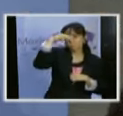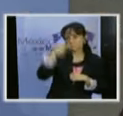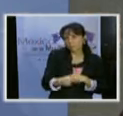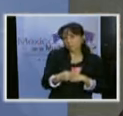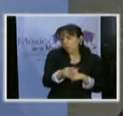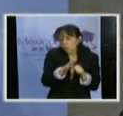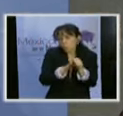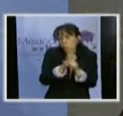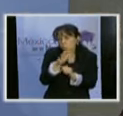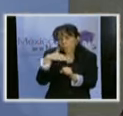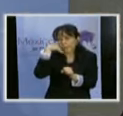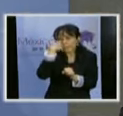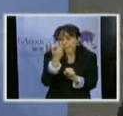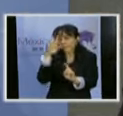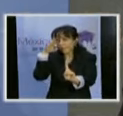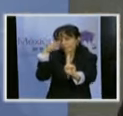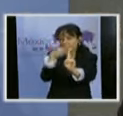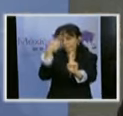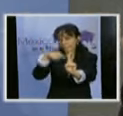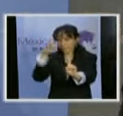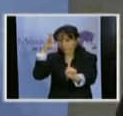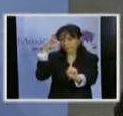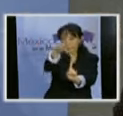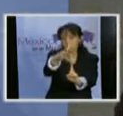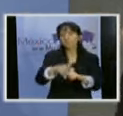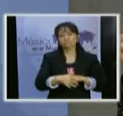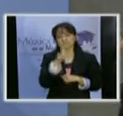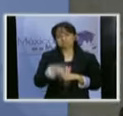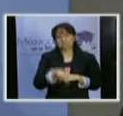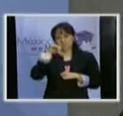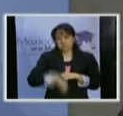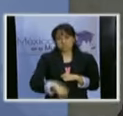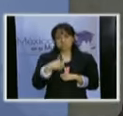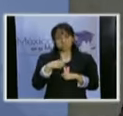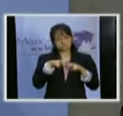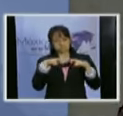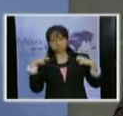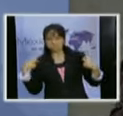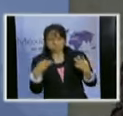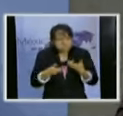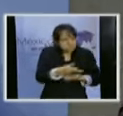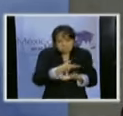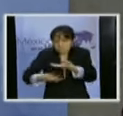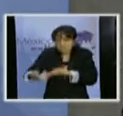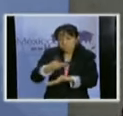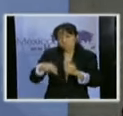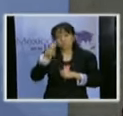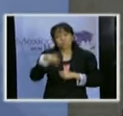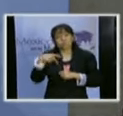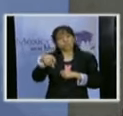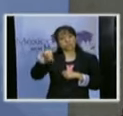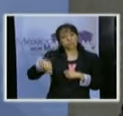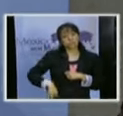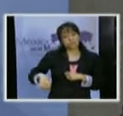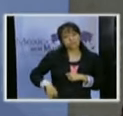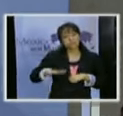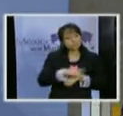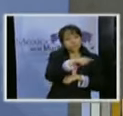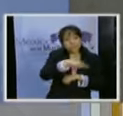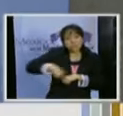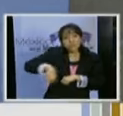con personas que tienen una trayectoria muy importante en ese sentido a nivel de organizaciones de sociedad civil, sin duda,